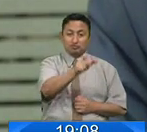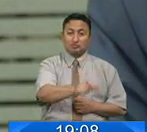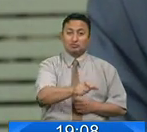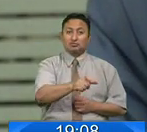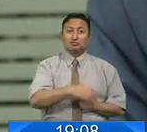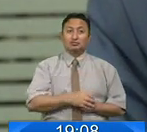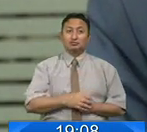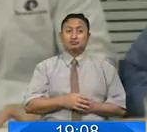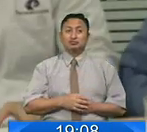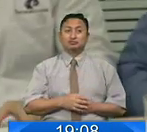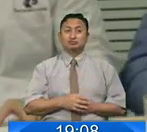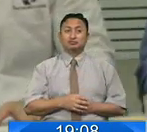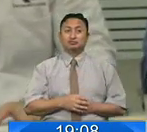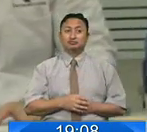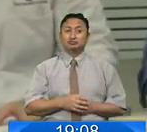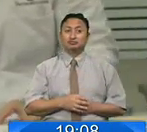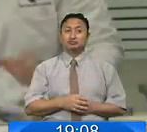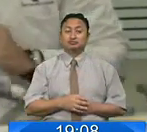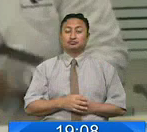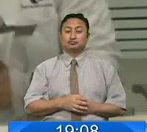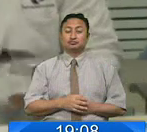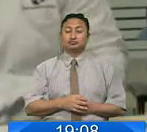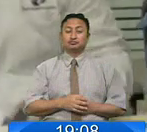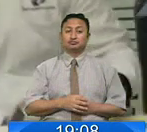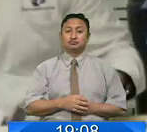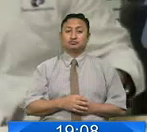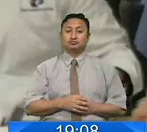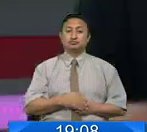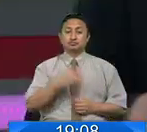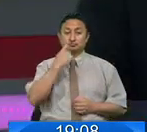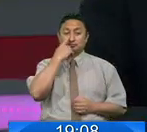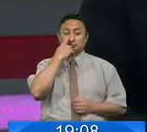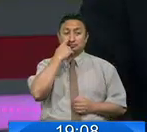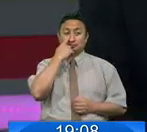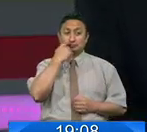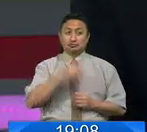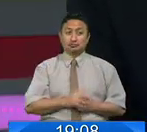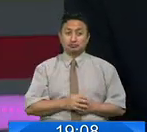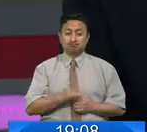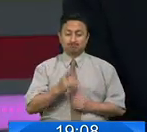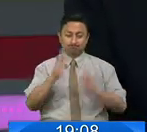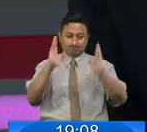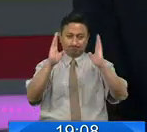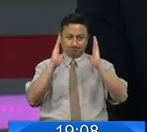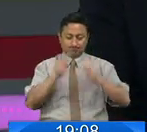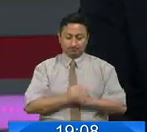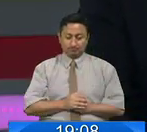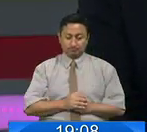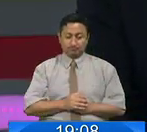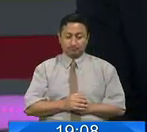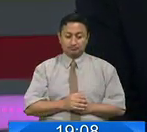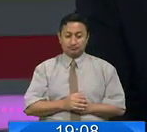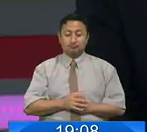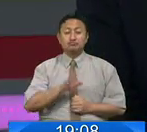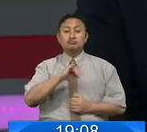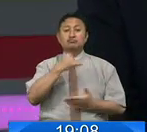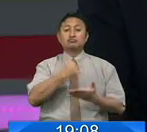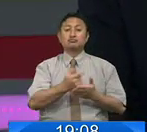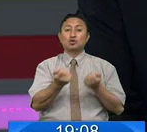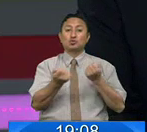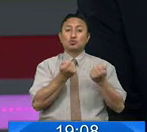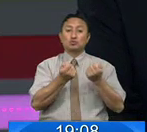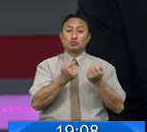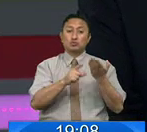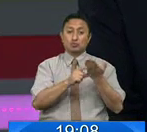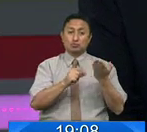ciudad de esmeraldas informó karina basante preste atención amigos la junta de regulación monetaria y